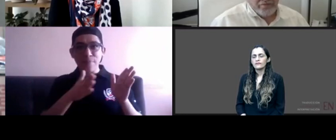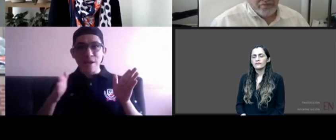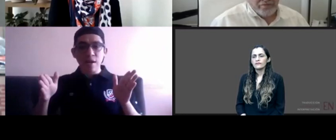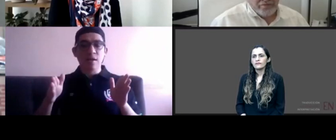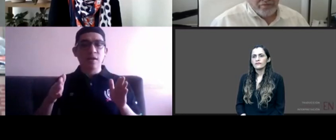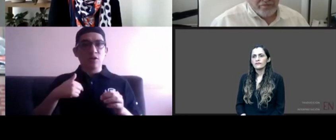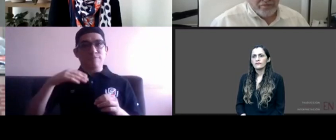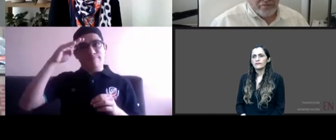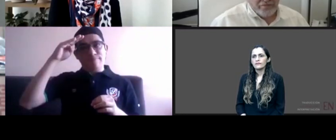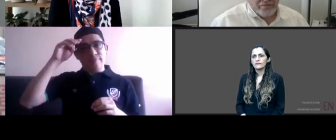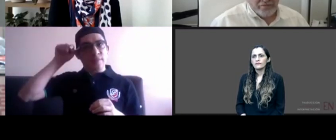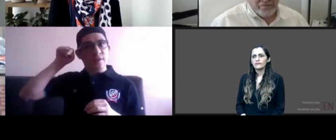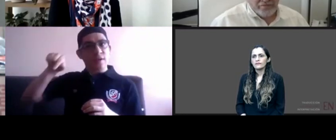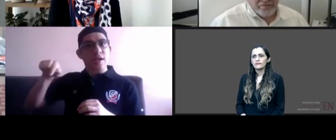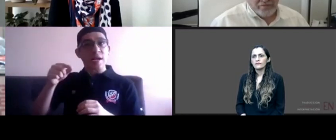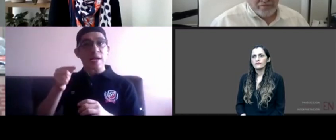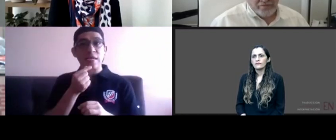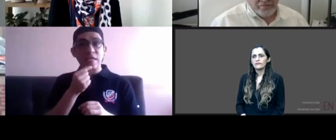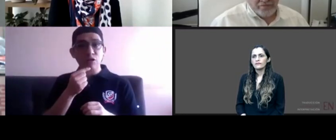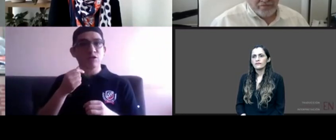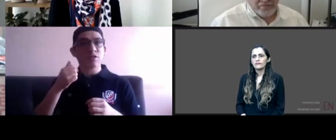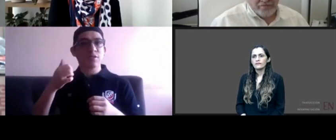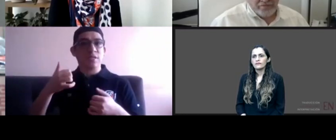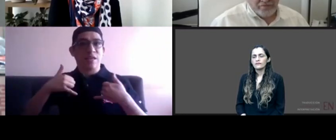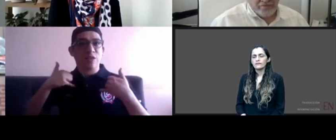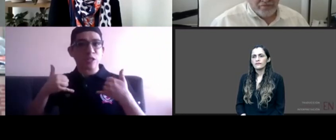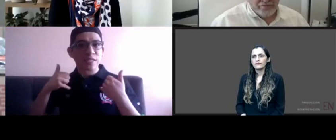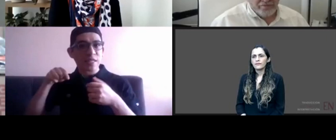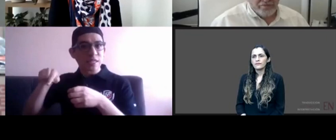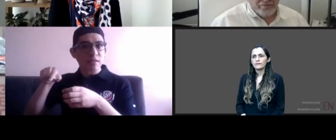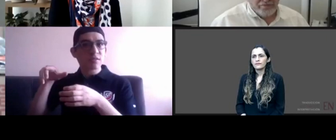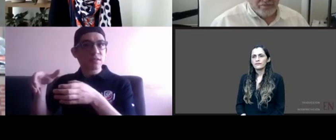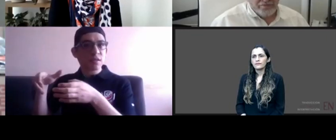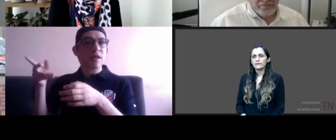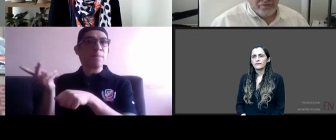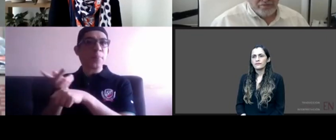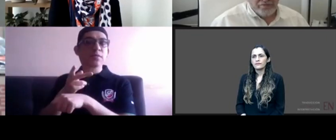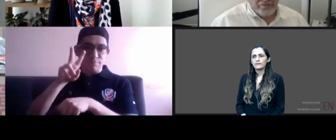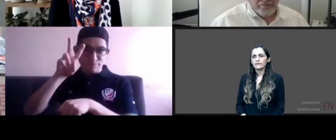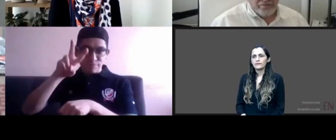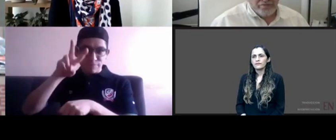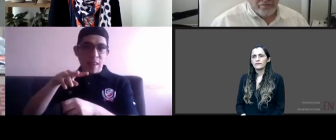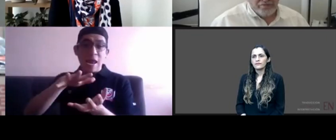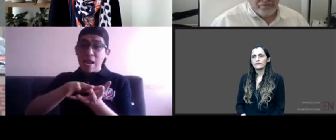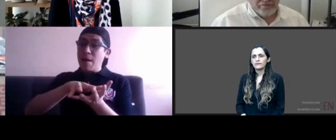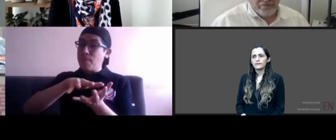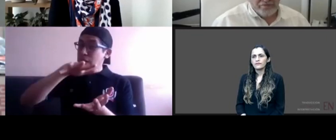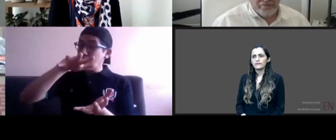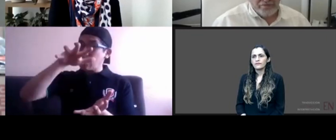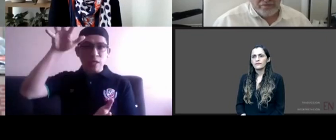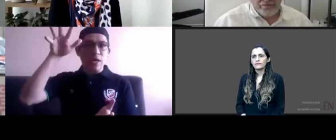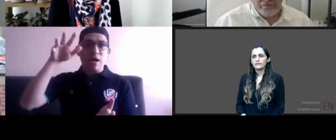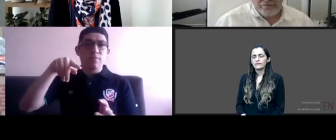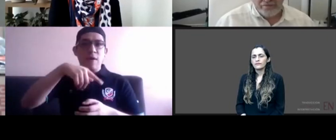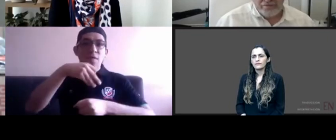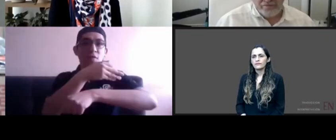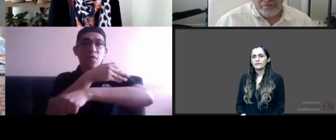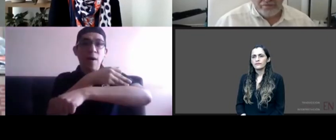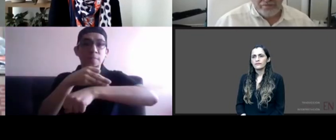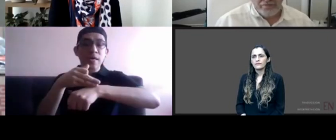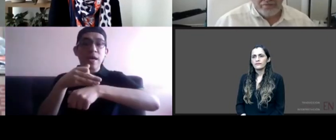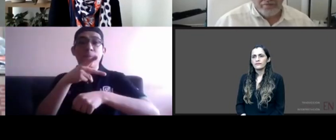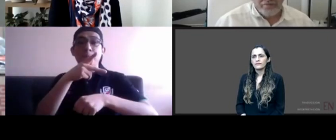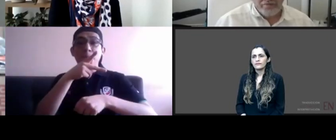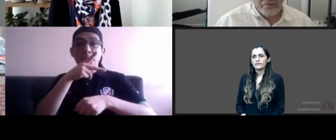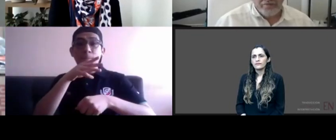preocupación que tengo, que me salta ahora en este tiempo de la pandemia, es ¿qué pasa con los jóvenes